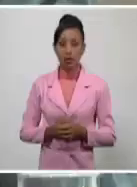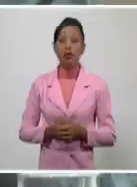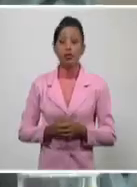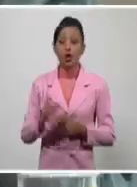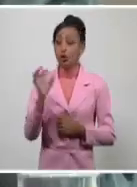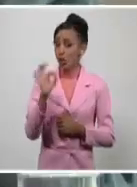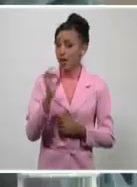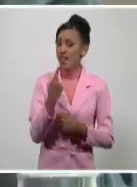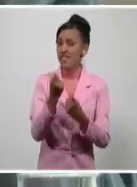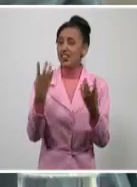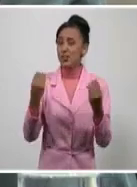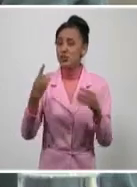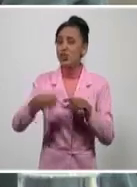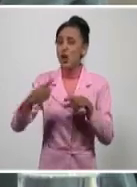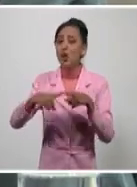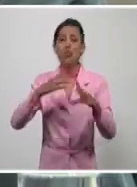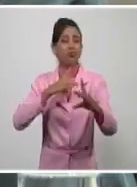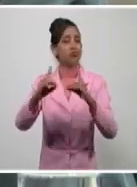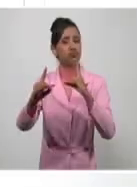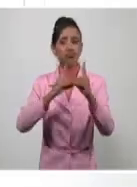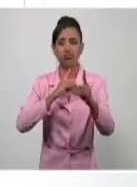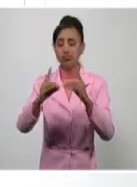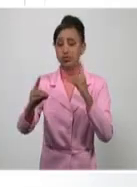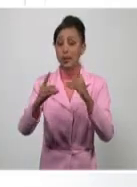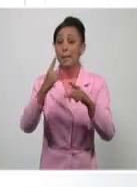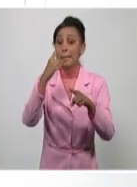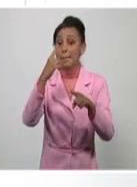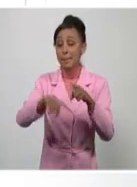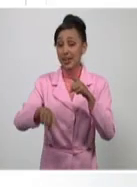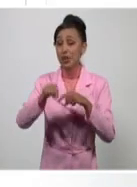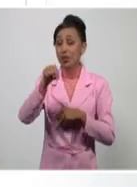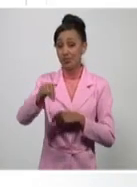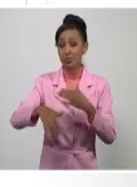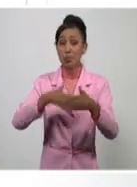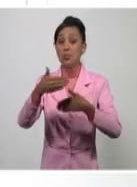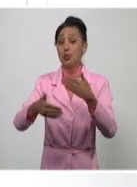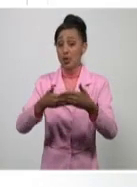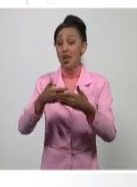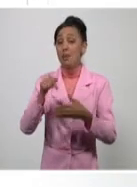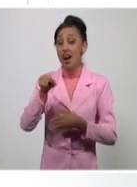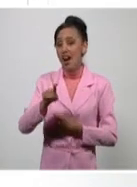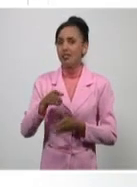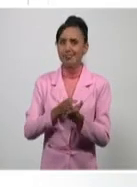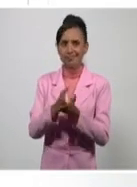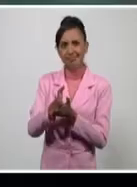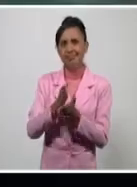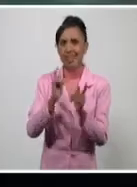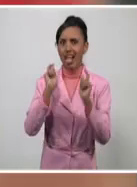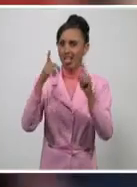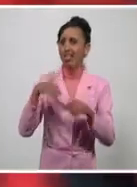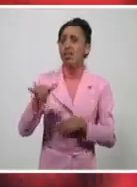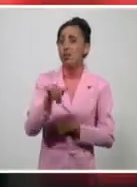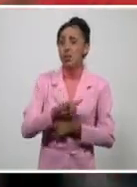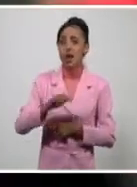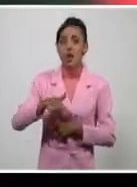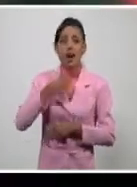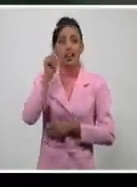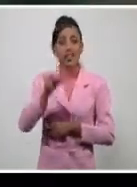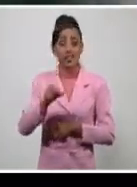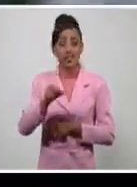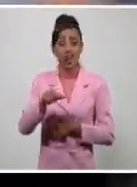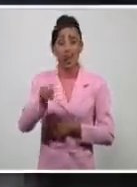por debatir y dialogar, pero la maquinaria fragmentadora está en marcha y cualquier hecho que ponga a los artistas e